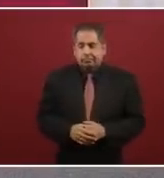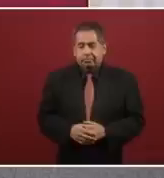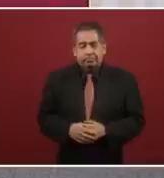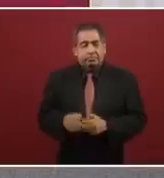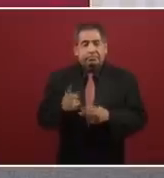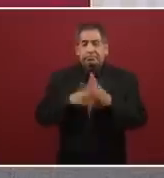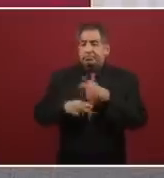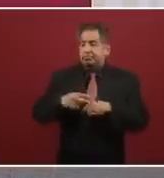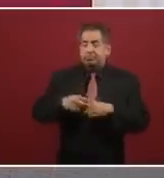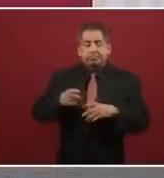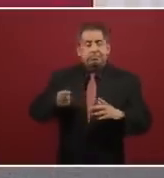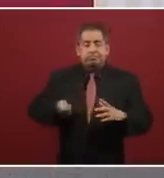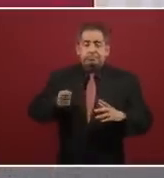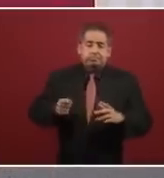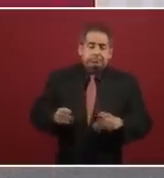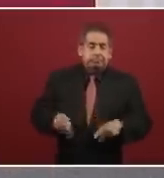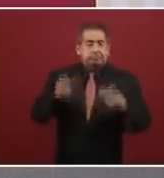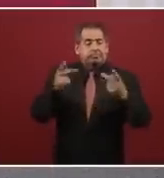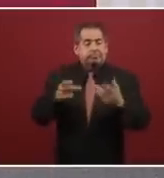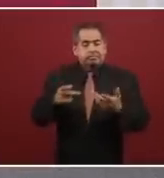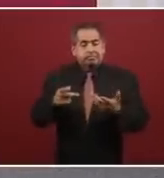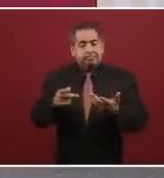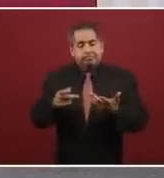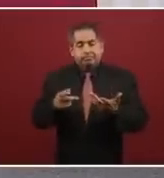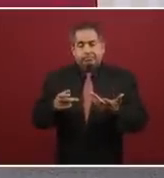subasta, las rondas,